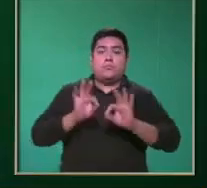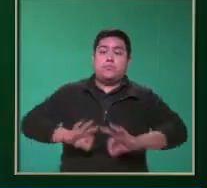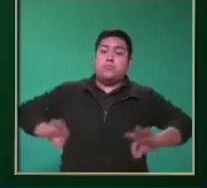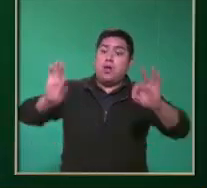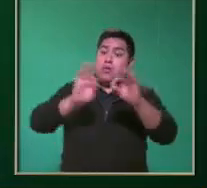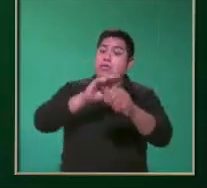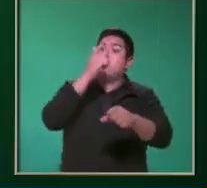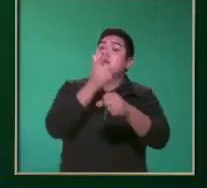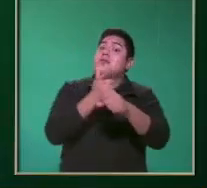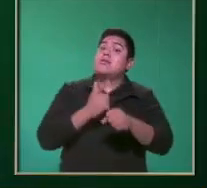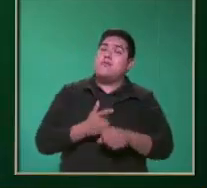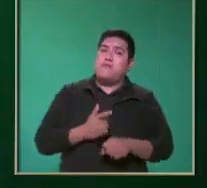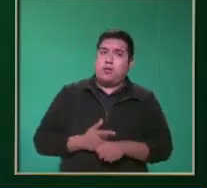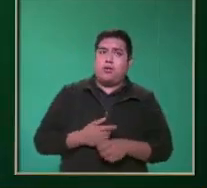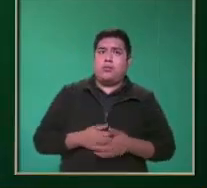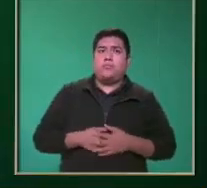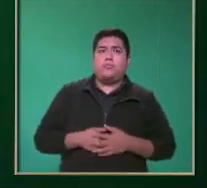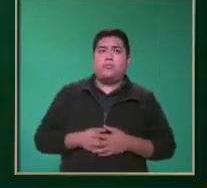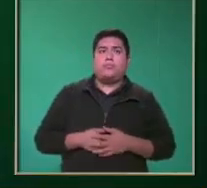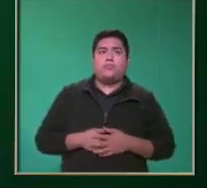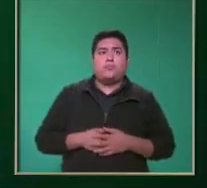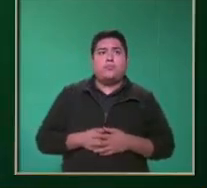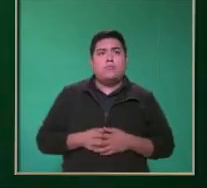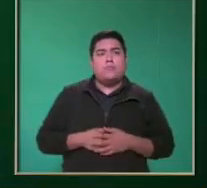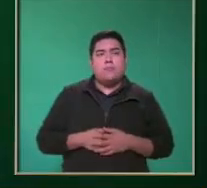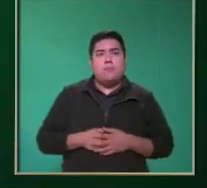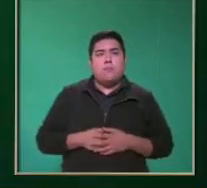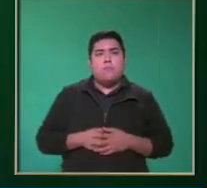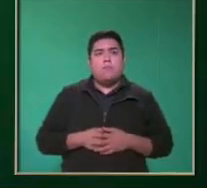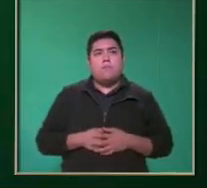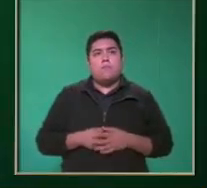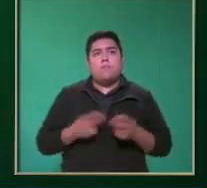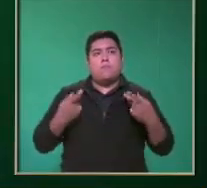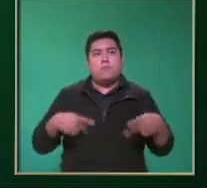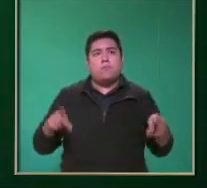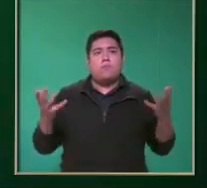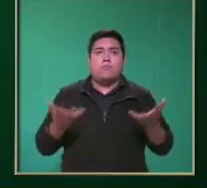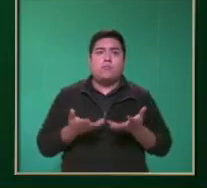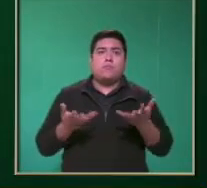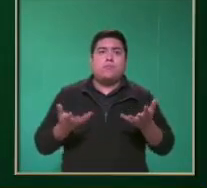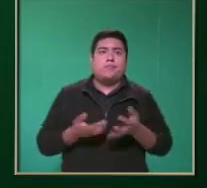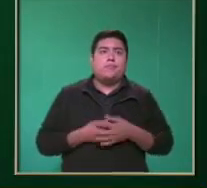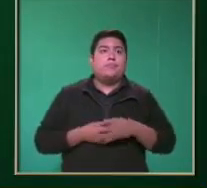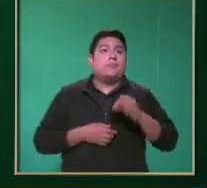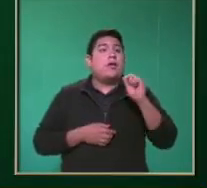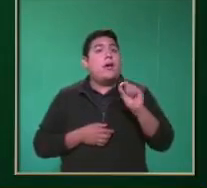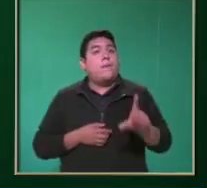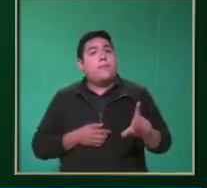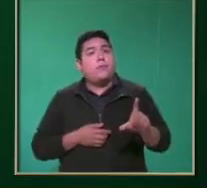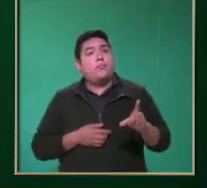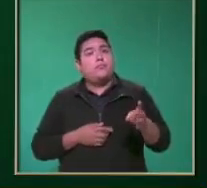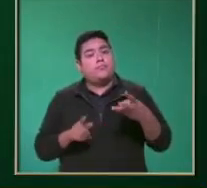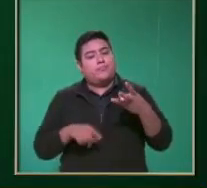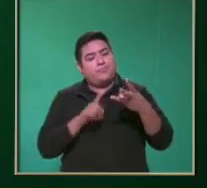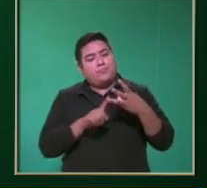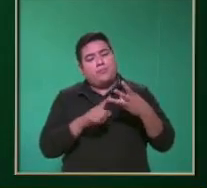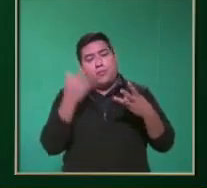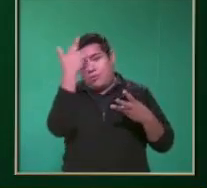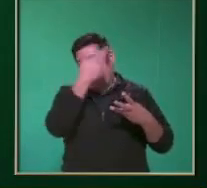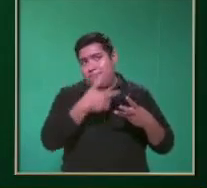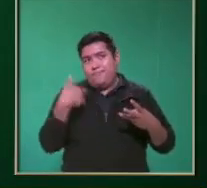también esos impactos que provocamos los seres humanos. Y también vamos a revisar, como parte de